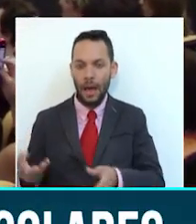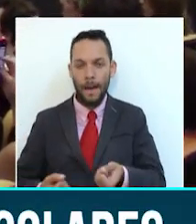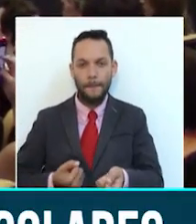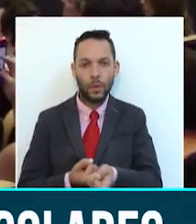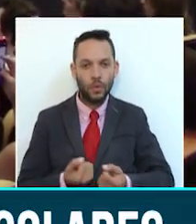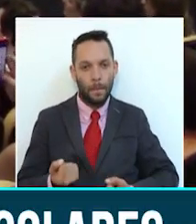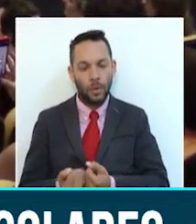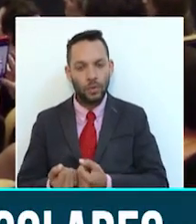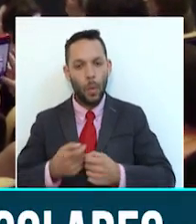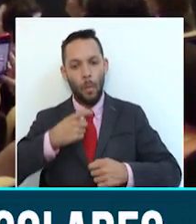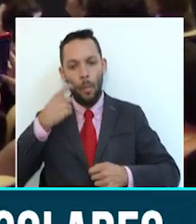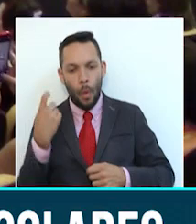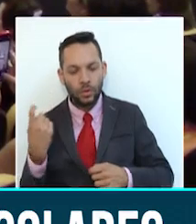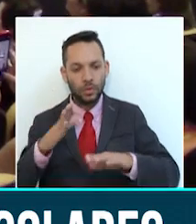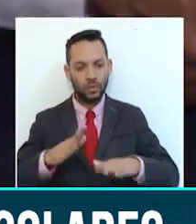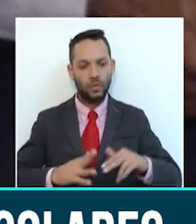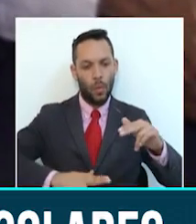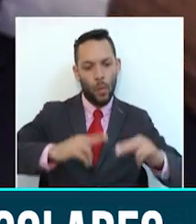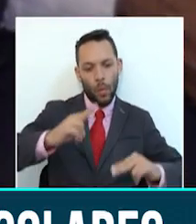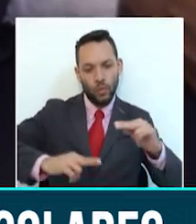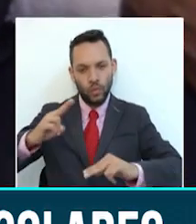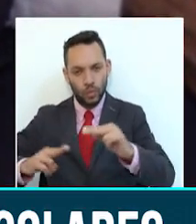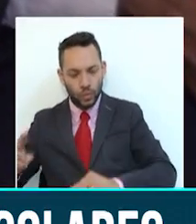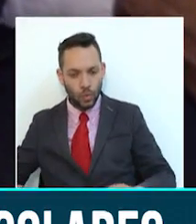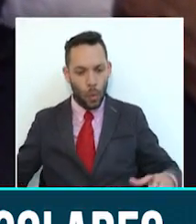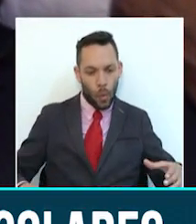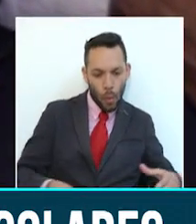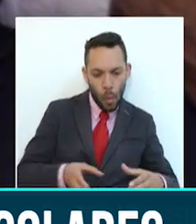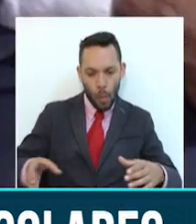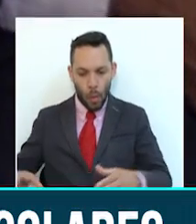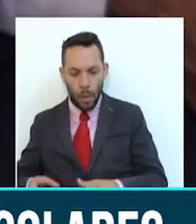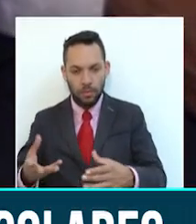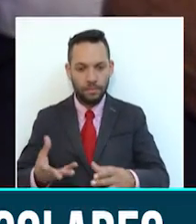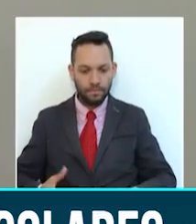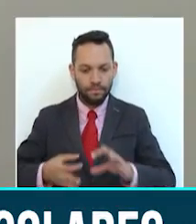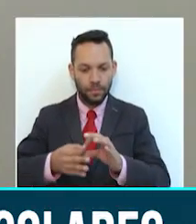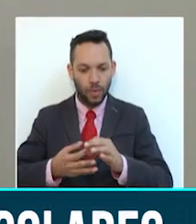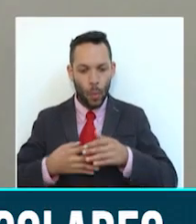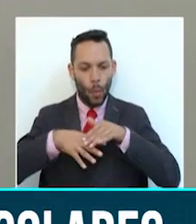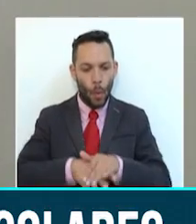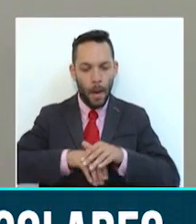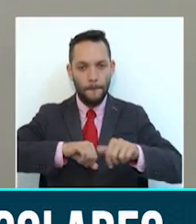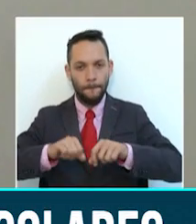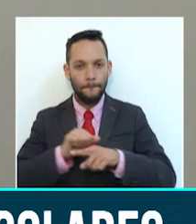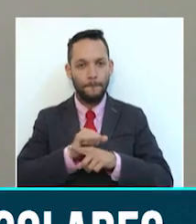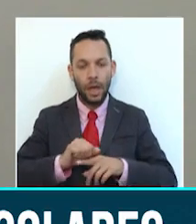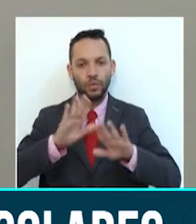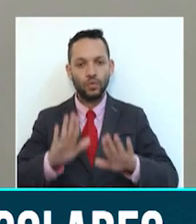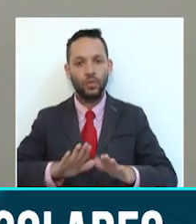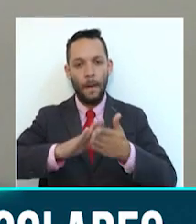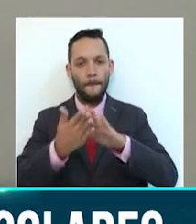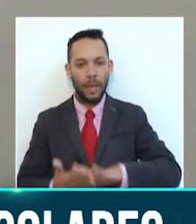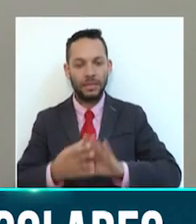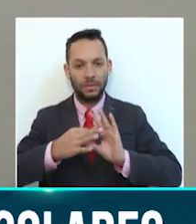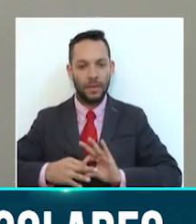la búsqueda de una construcción colectiva que nos permita vivir de manera incluyente, tolerante, pluralista, pacífica y erradicar de la